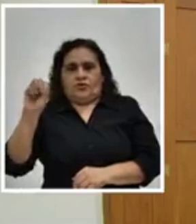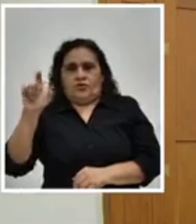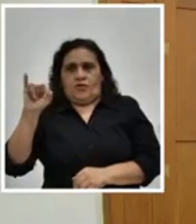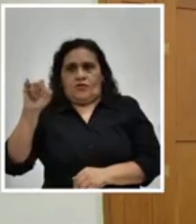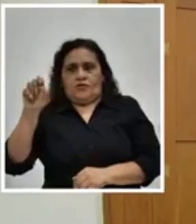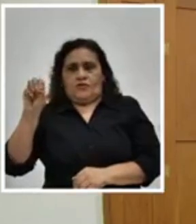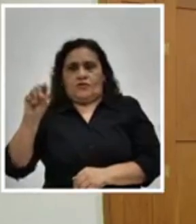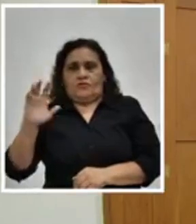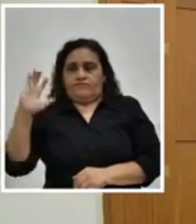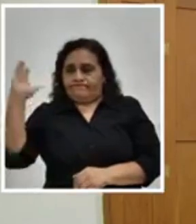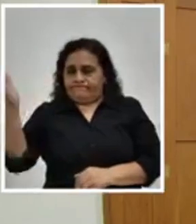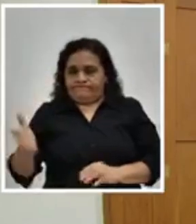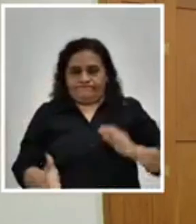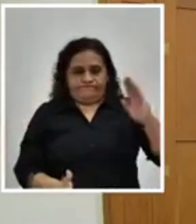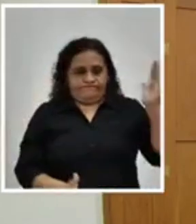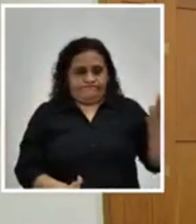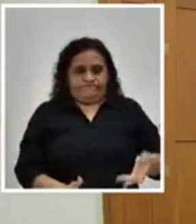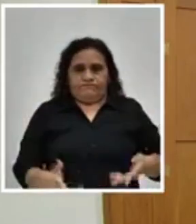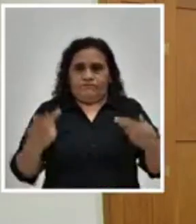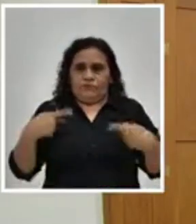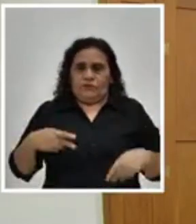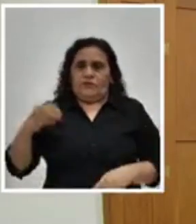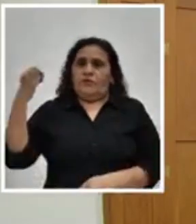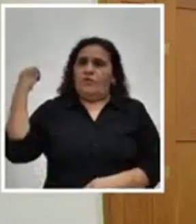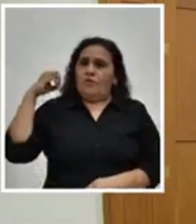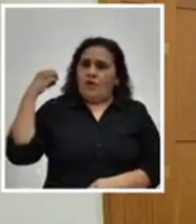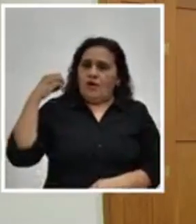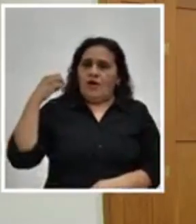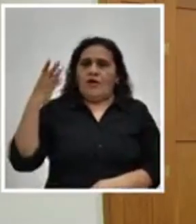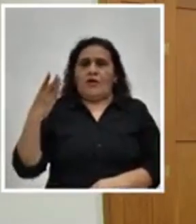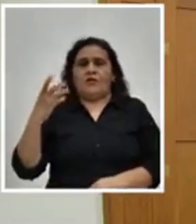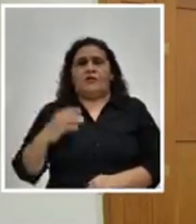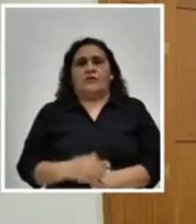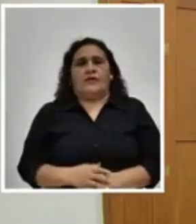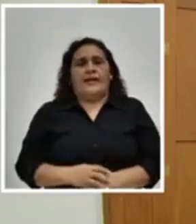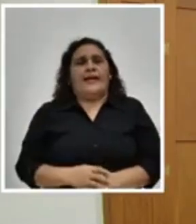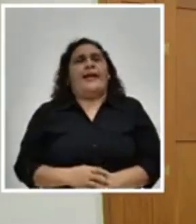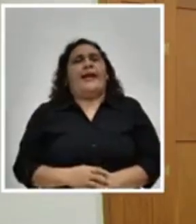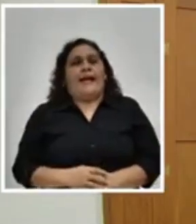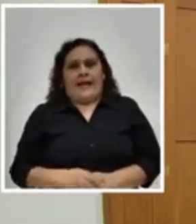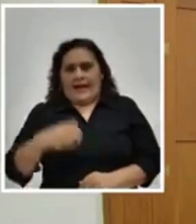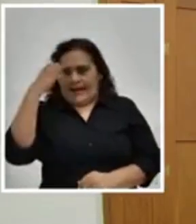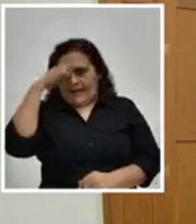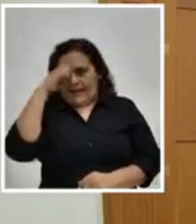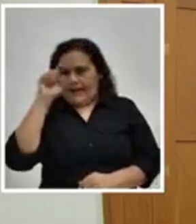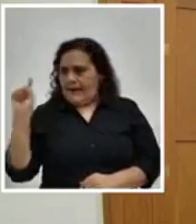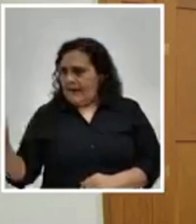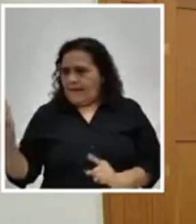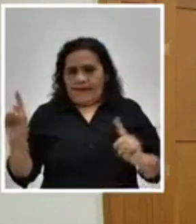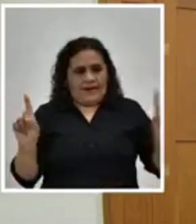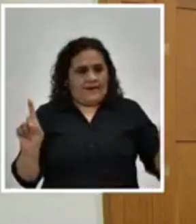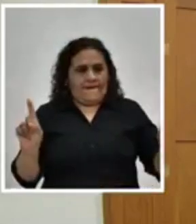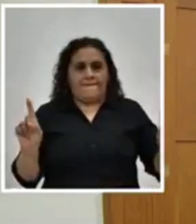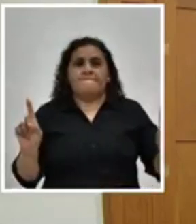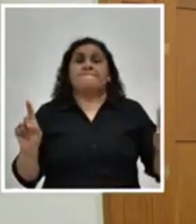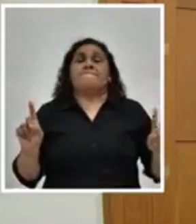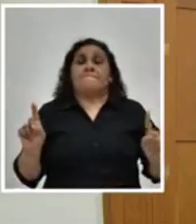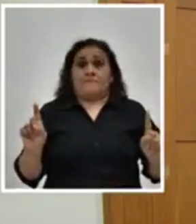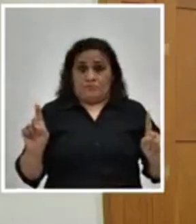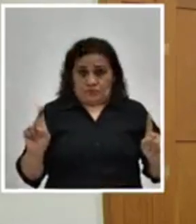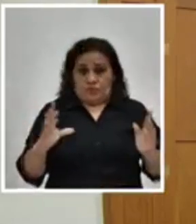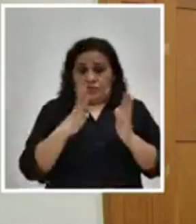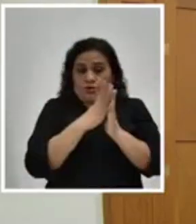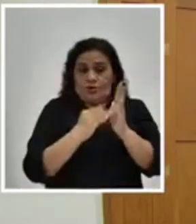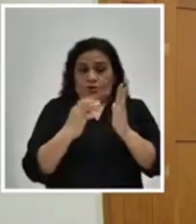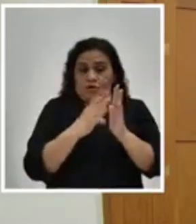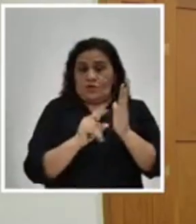de representantes de estados como Oaxaca, con quien intercambiamos experiencias a fin de que puedan replicar estrategias